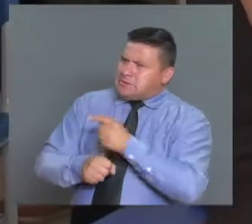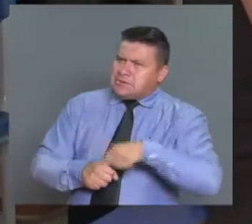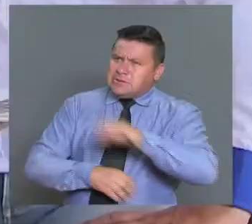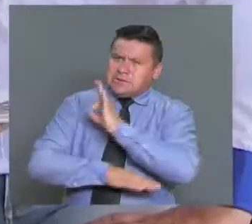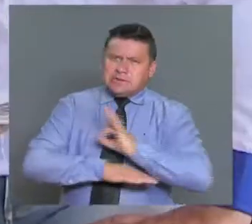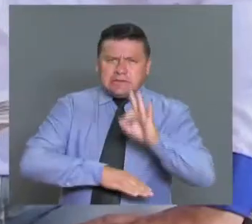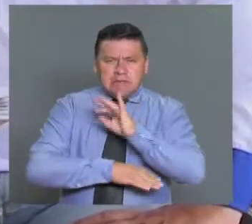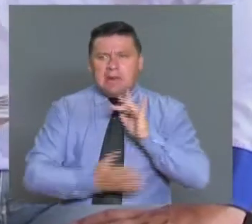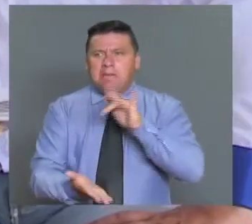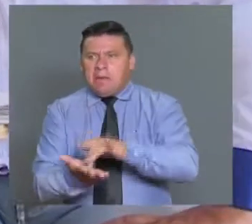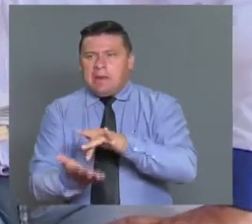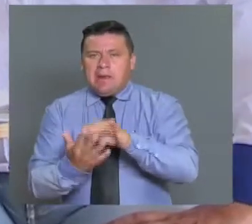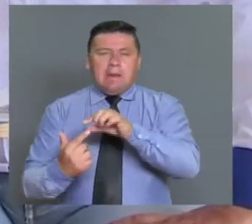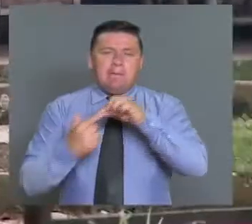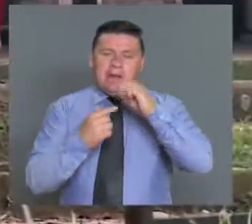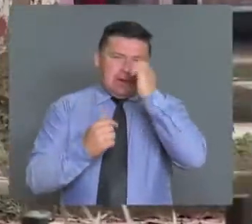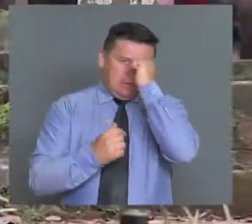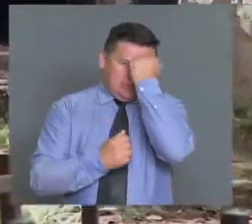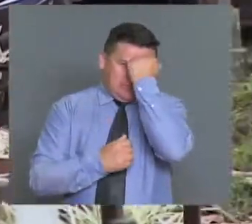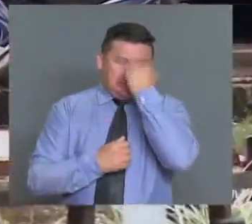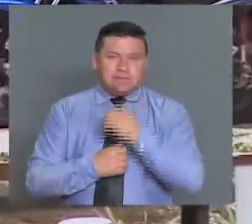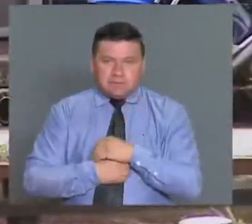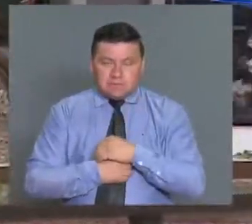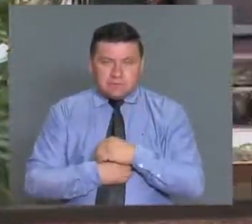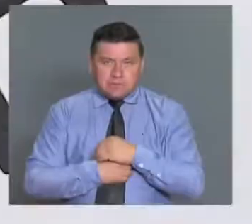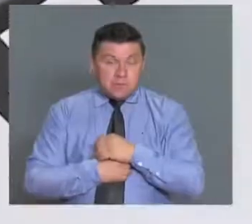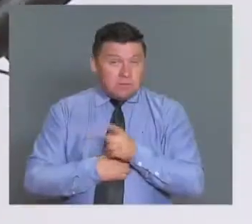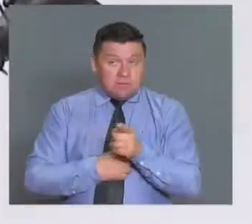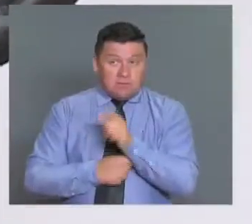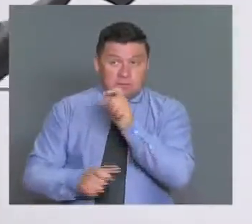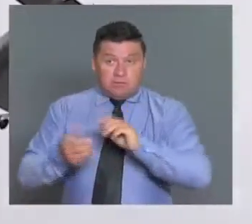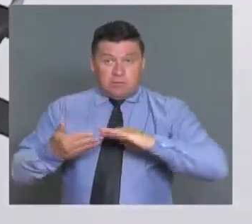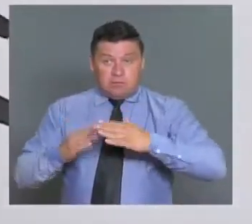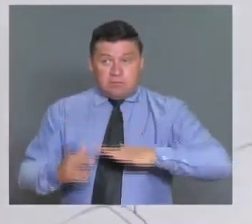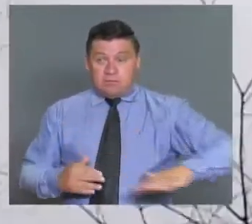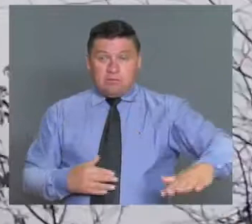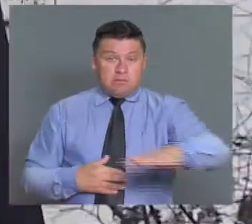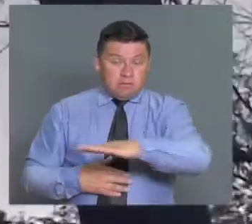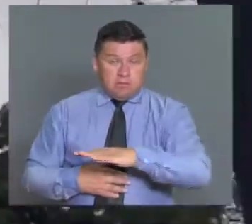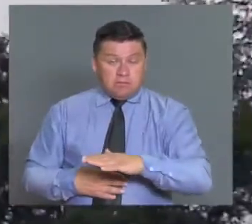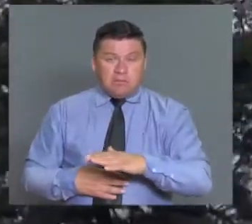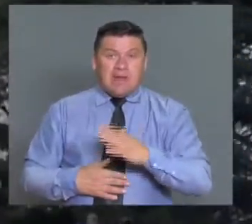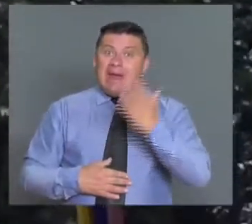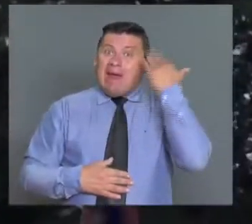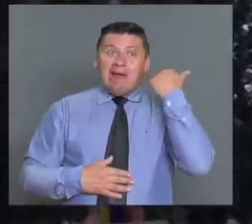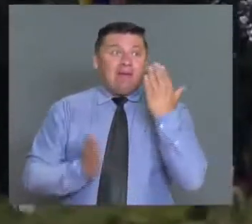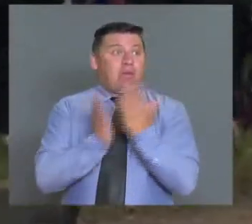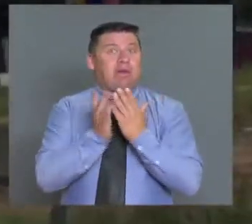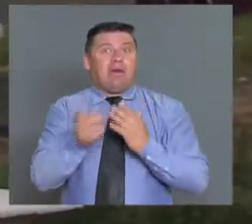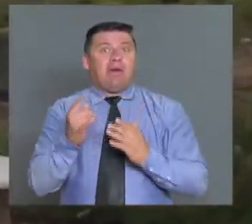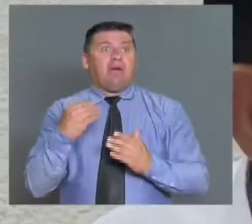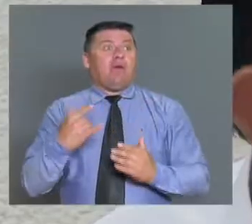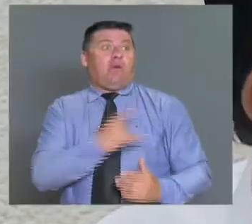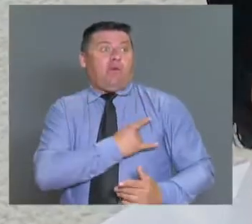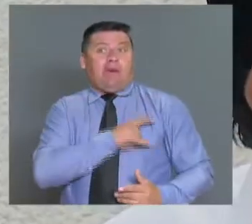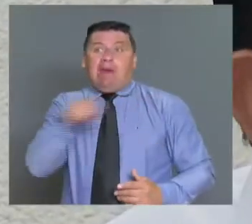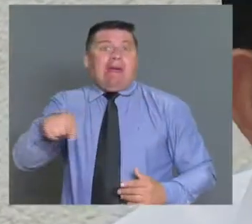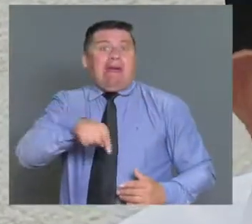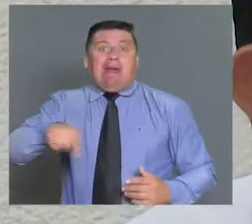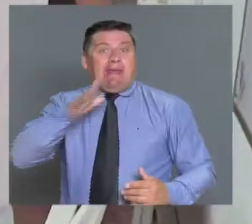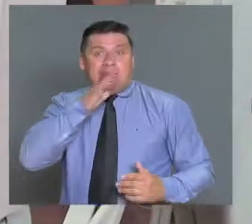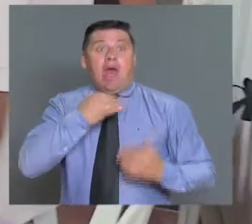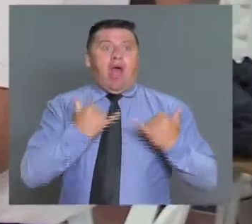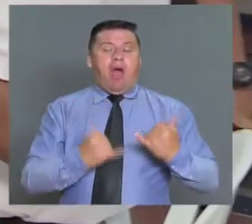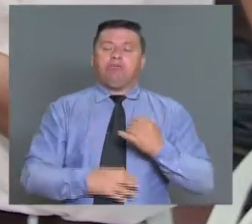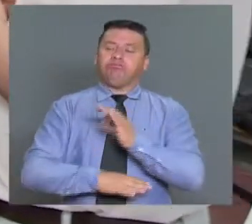la ESAP es el principal aliciente. Pues en los ojos de los habitantes de municipios a los cuales no llegaba la educación superior y que ven en la escuela